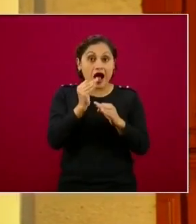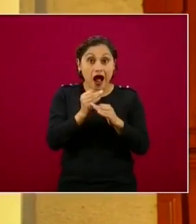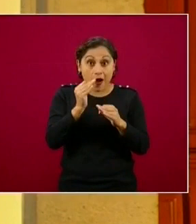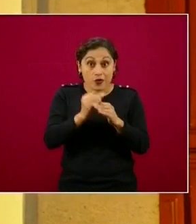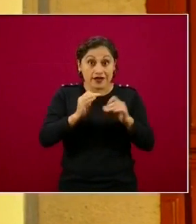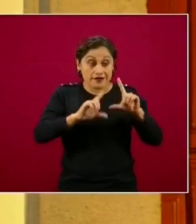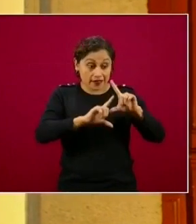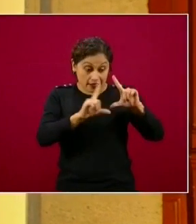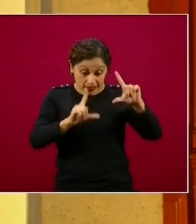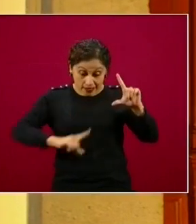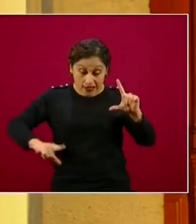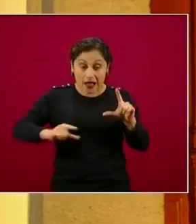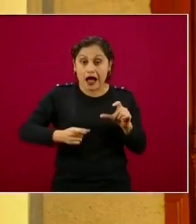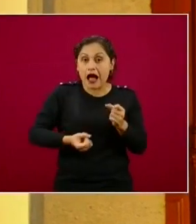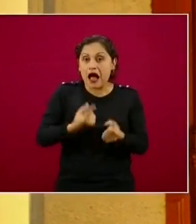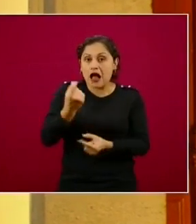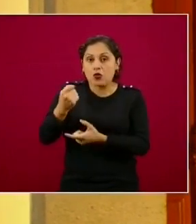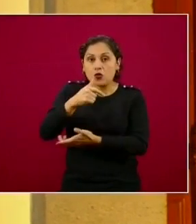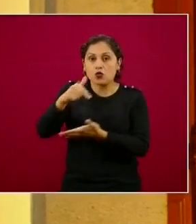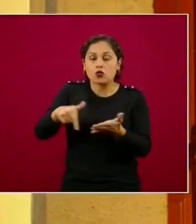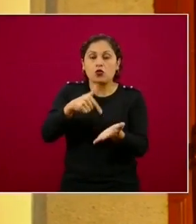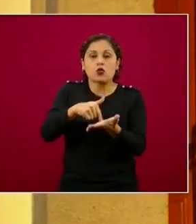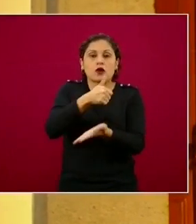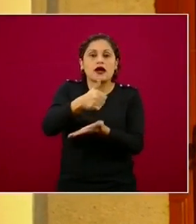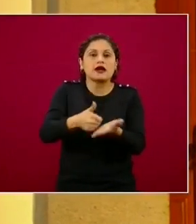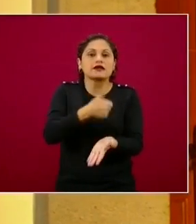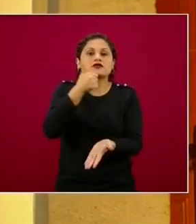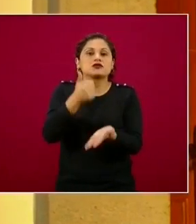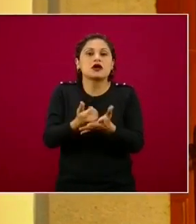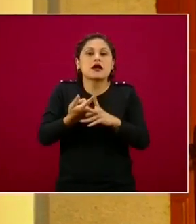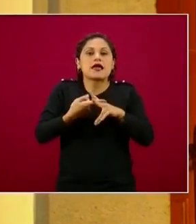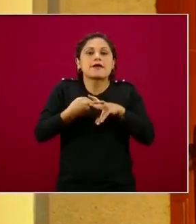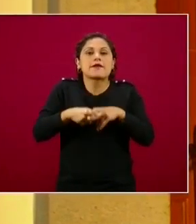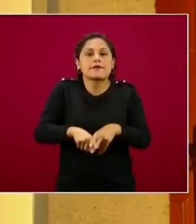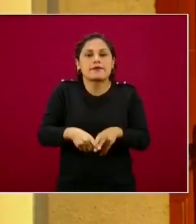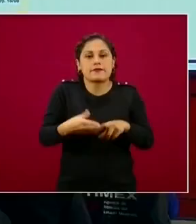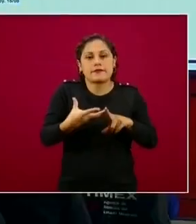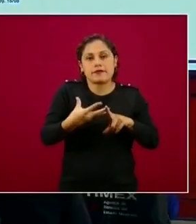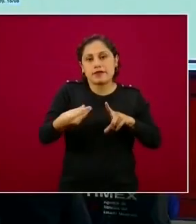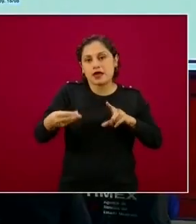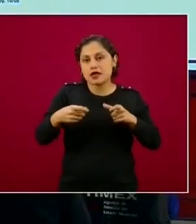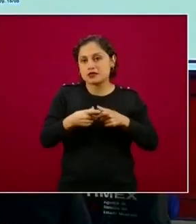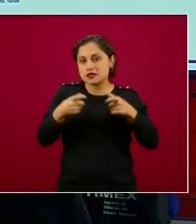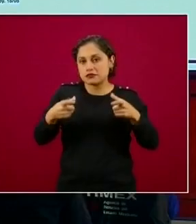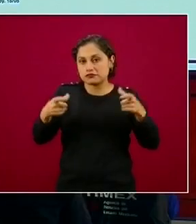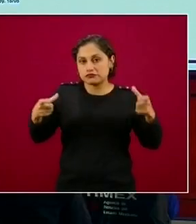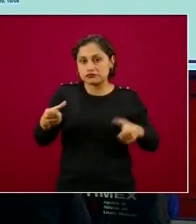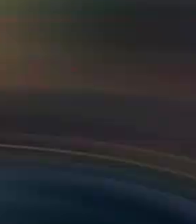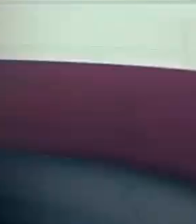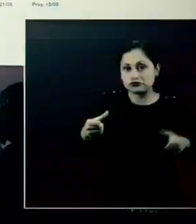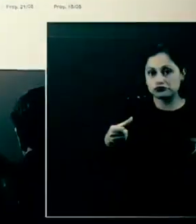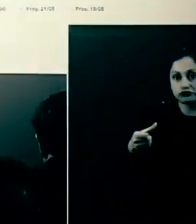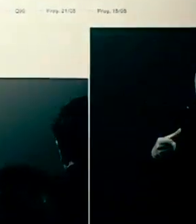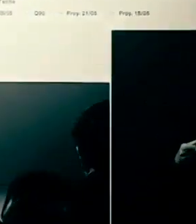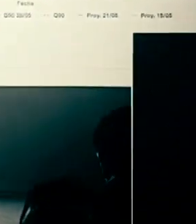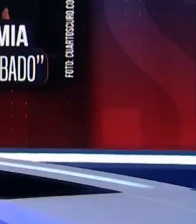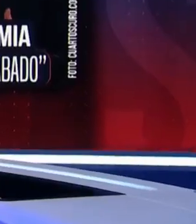de la epidemia y lo estarán durante junio, algunas durante julio, otras incluso en agosto.